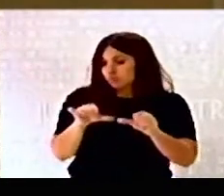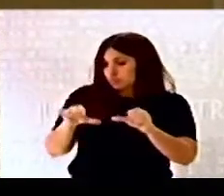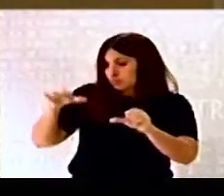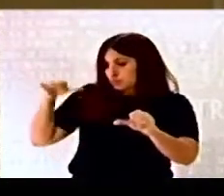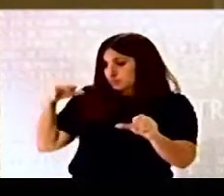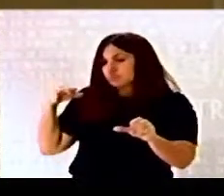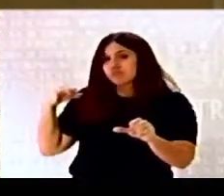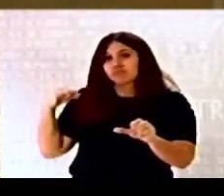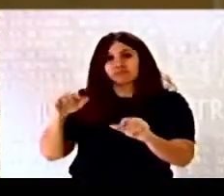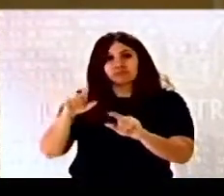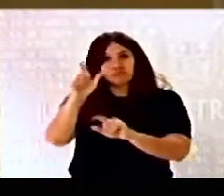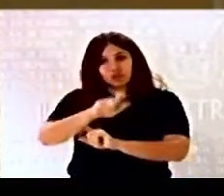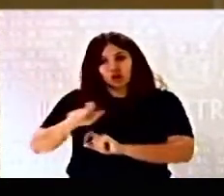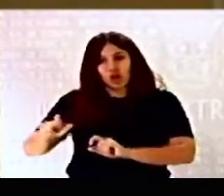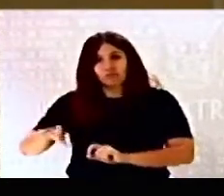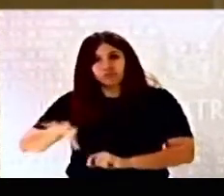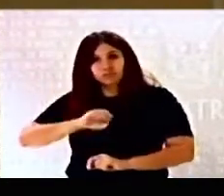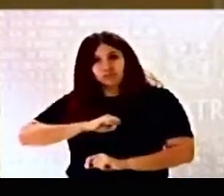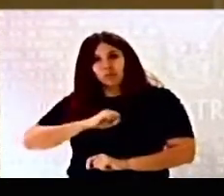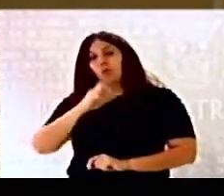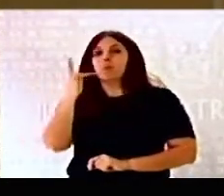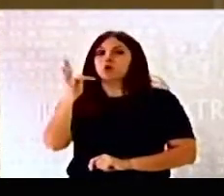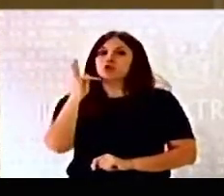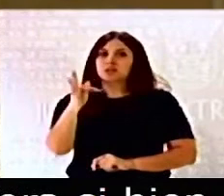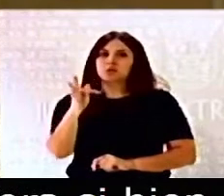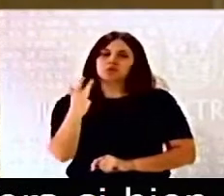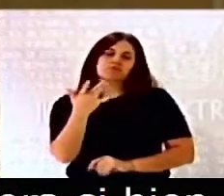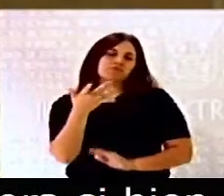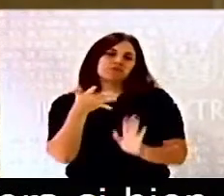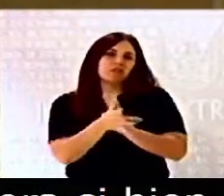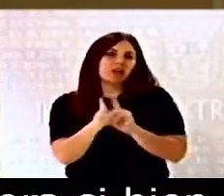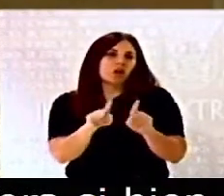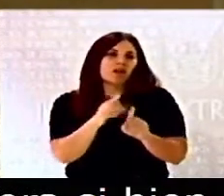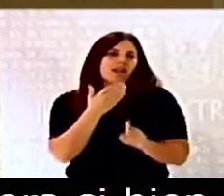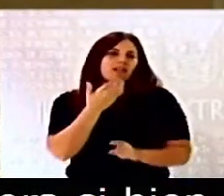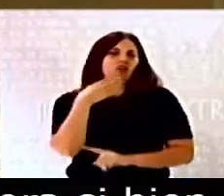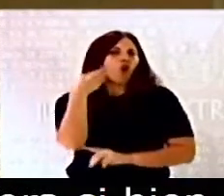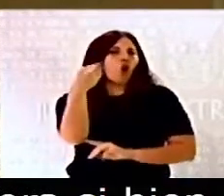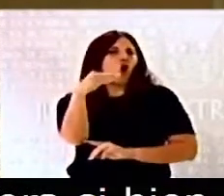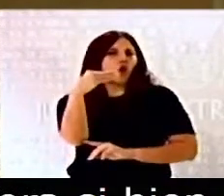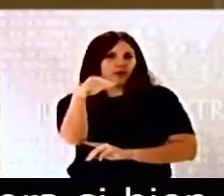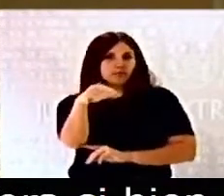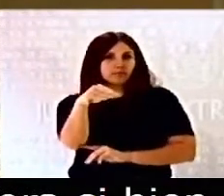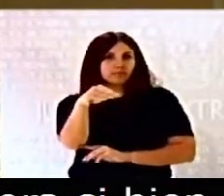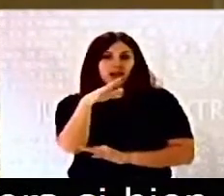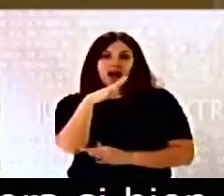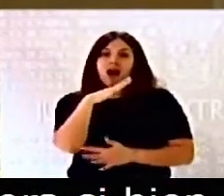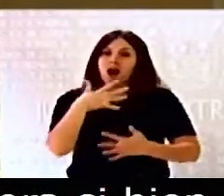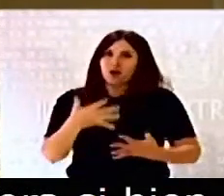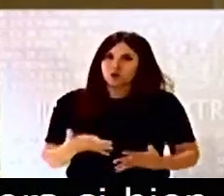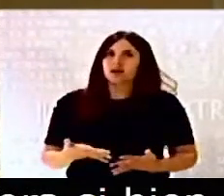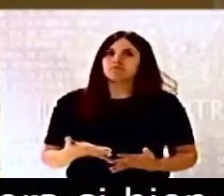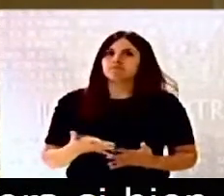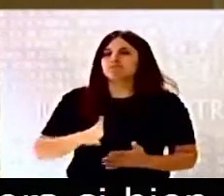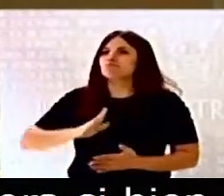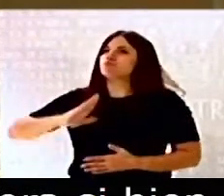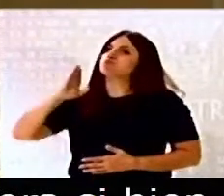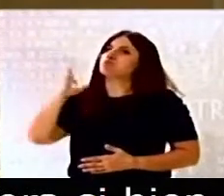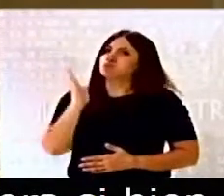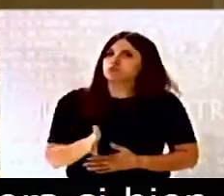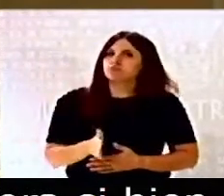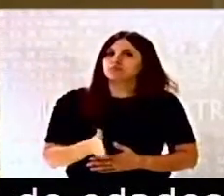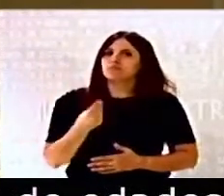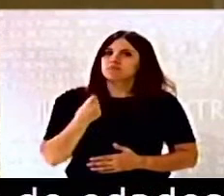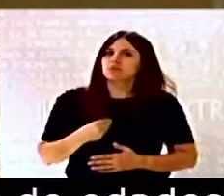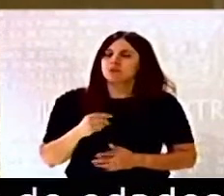positivos que tenemos son de edades jóvenes, está empezando a tener repercusión las cifras